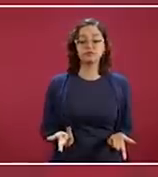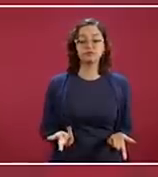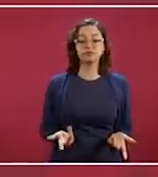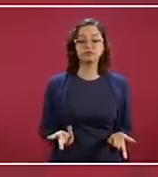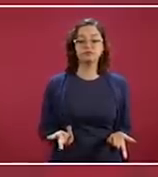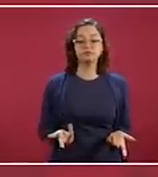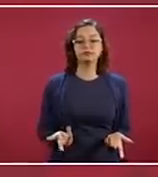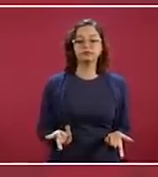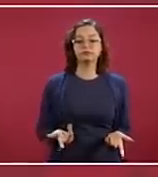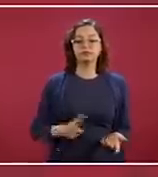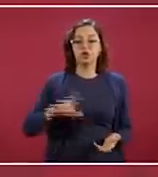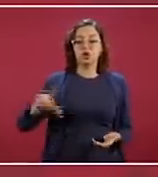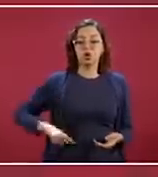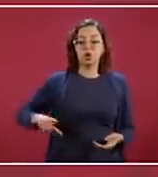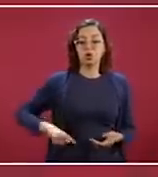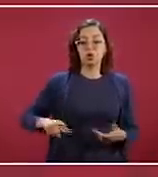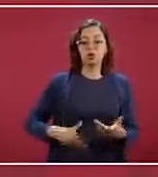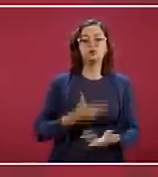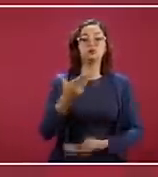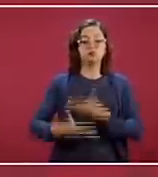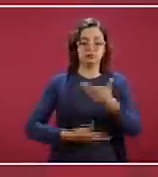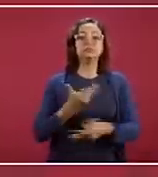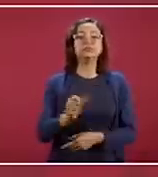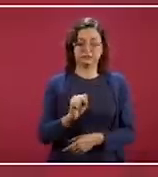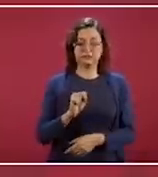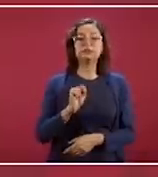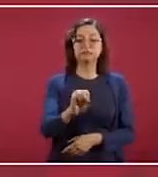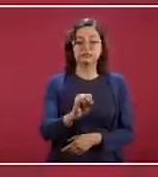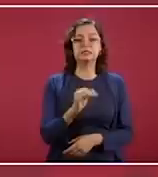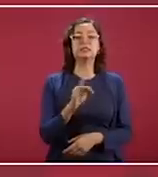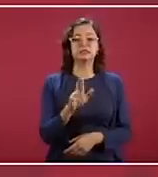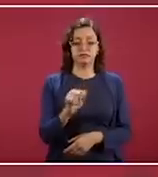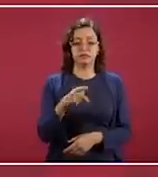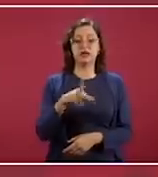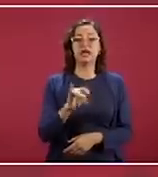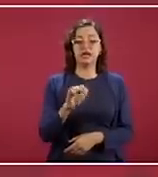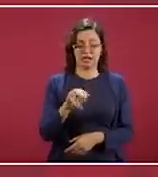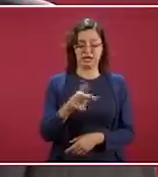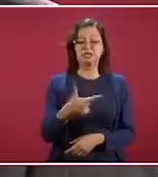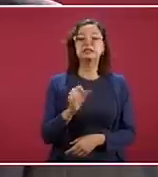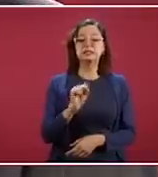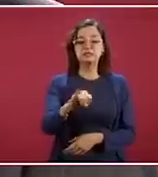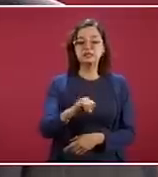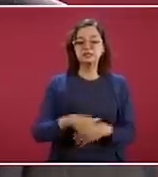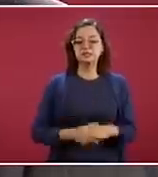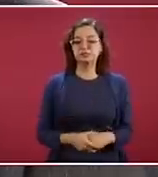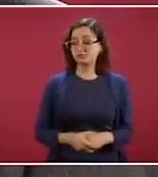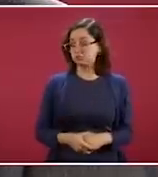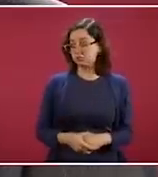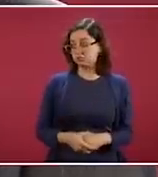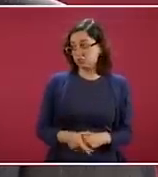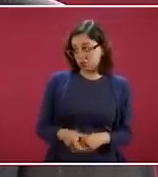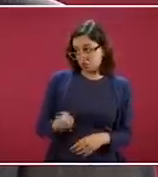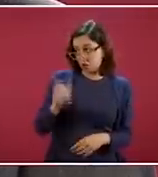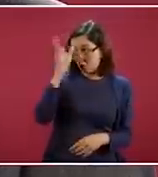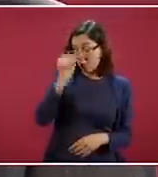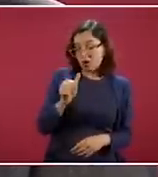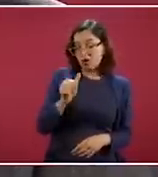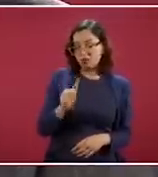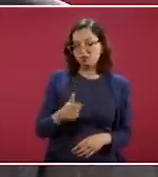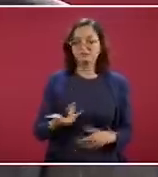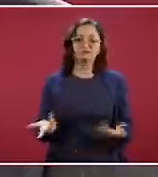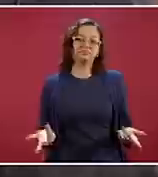un servidor público va a decir sí al fracking. Si no está de acuerdo con eso, es